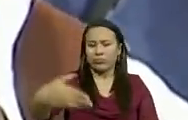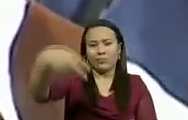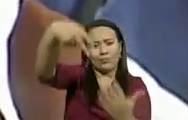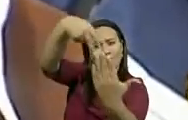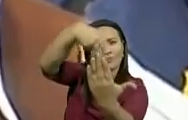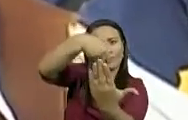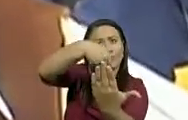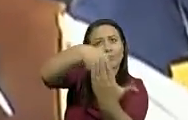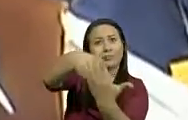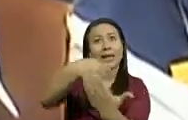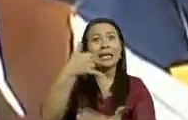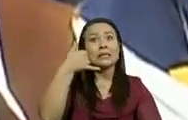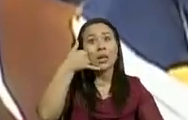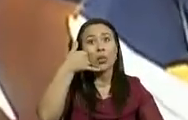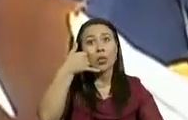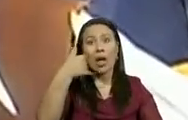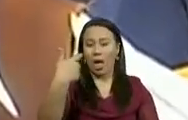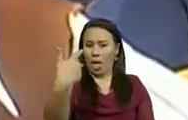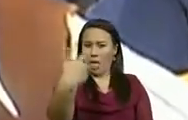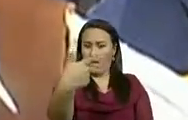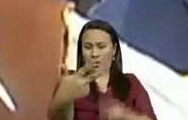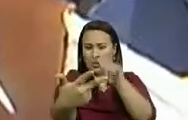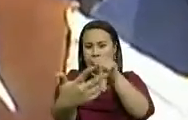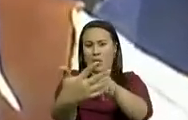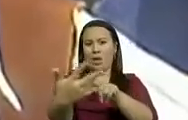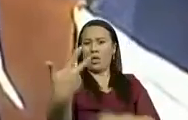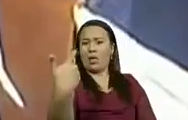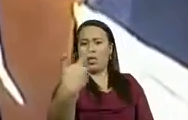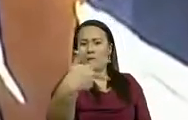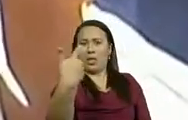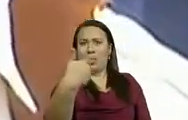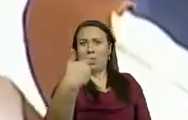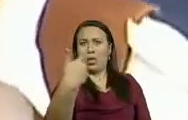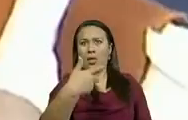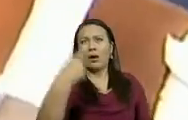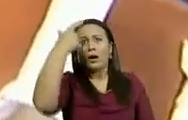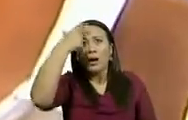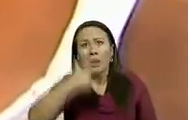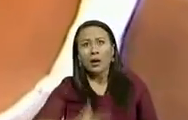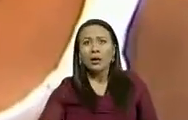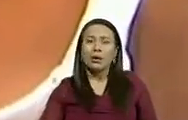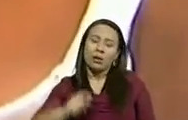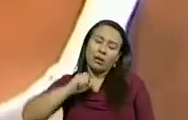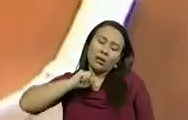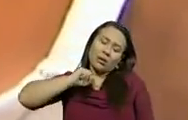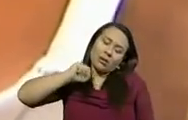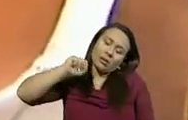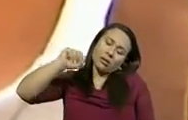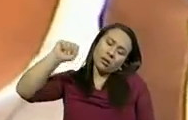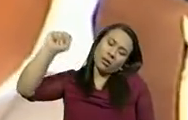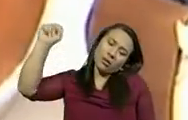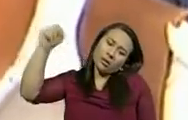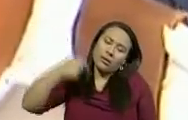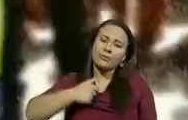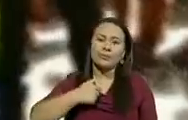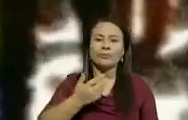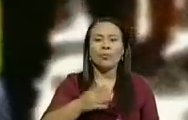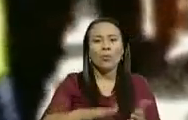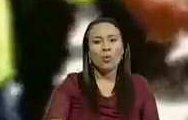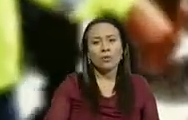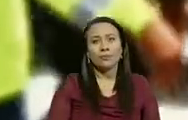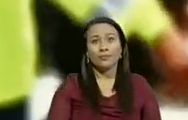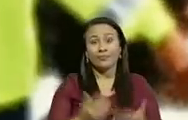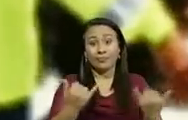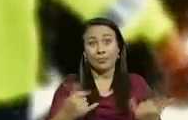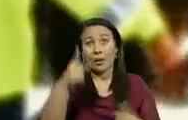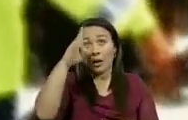parte del hecho grabado, ¿sí? Hay un video, pero no es total, solo es una parte de lo que había sucedido del suicidio. La